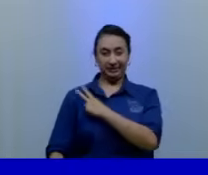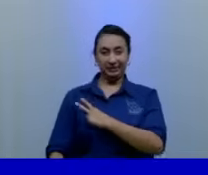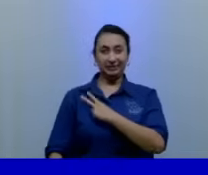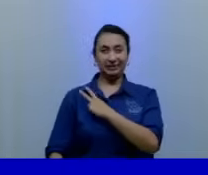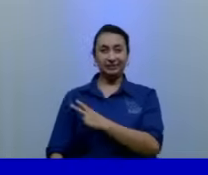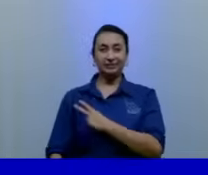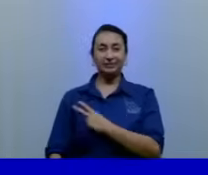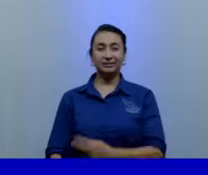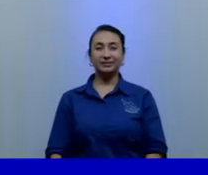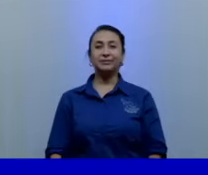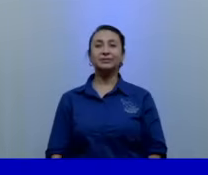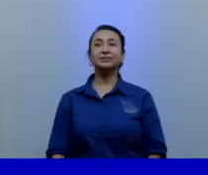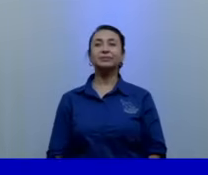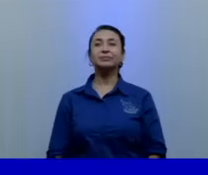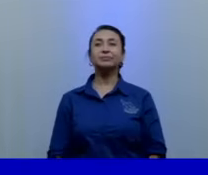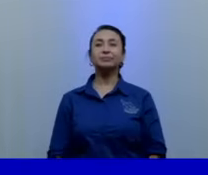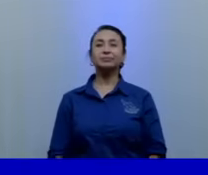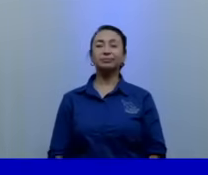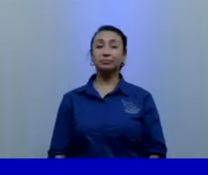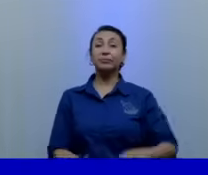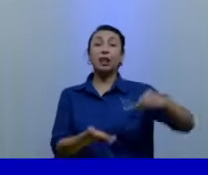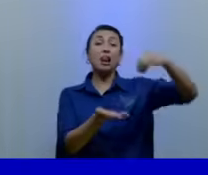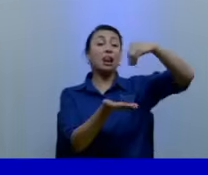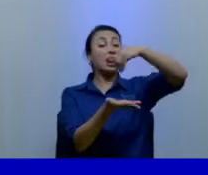Imagínese usted que la sal servía de antiséptico.